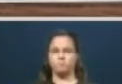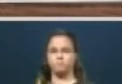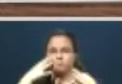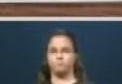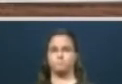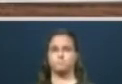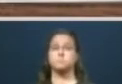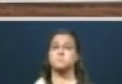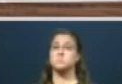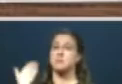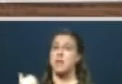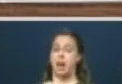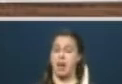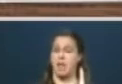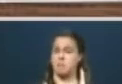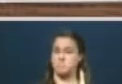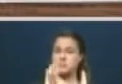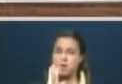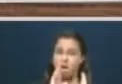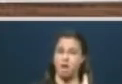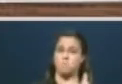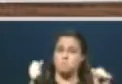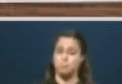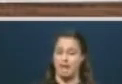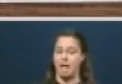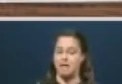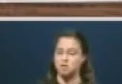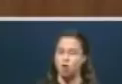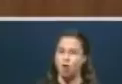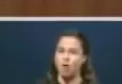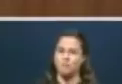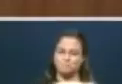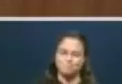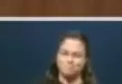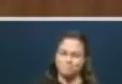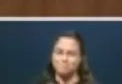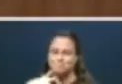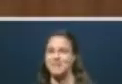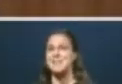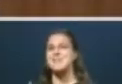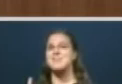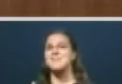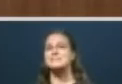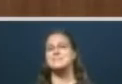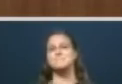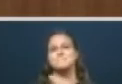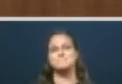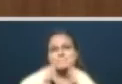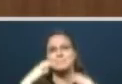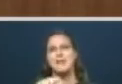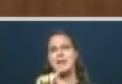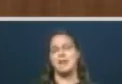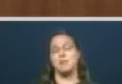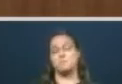desde la aprobación de esta ley su desarrollo estuvo en principio condicionado por la tramitación definitiva de la reforma